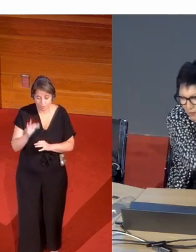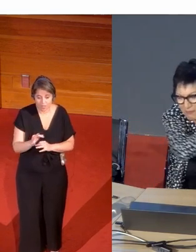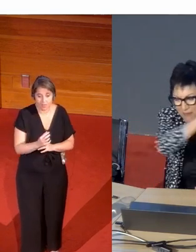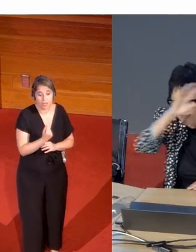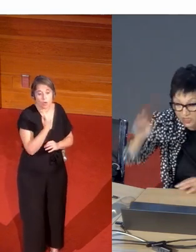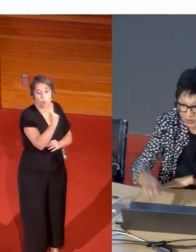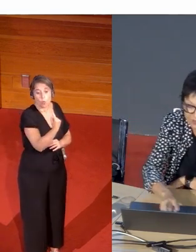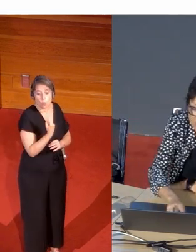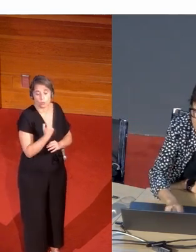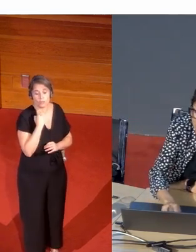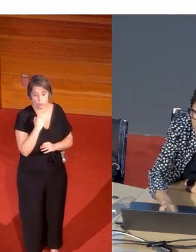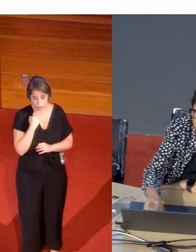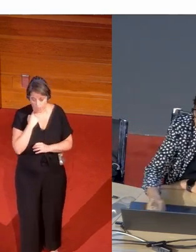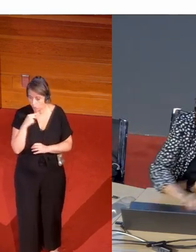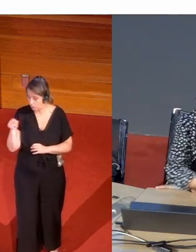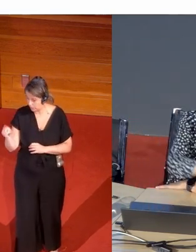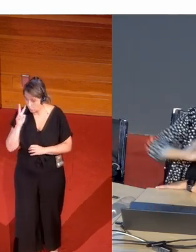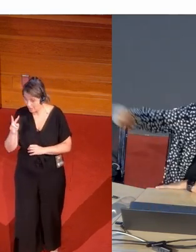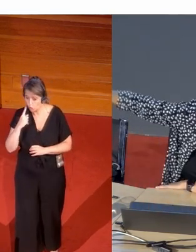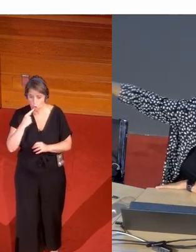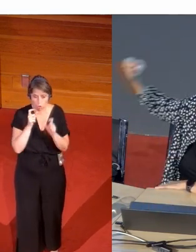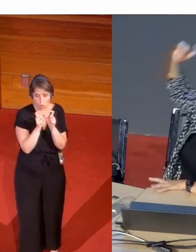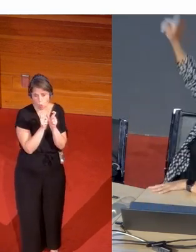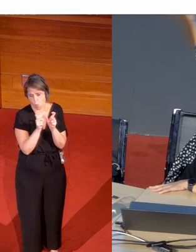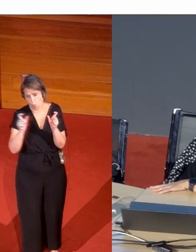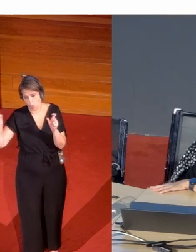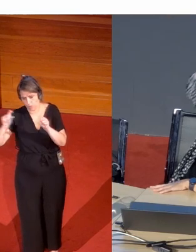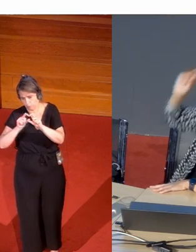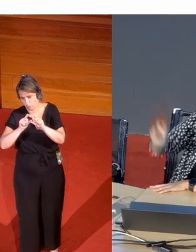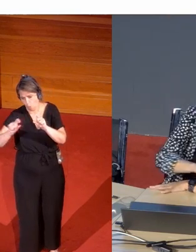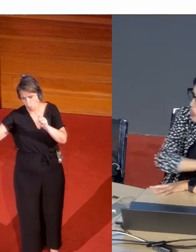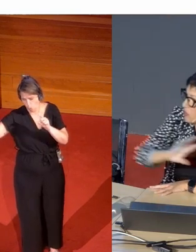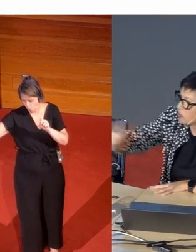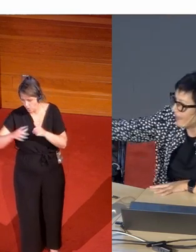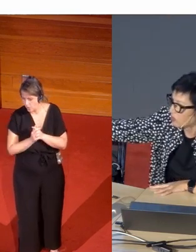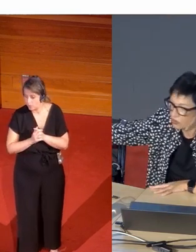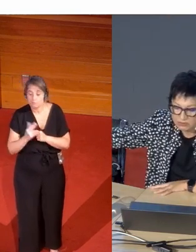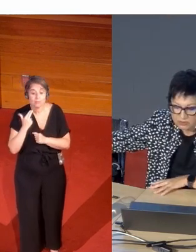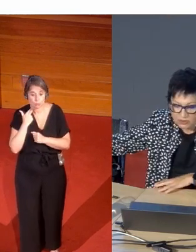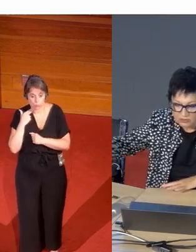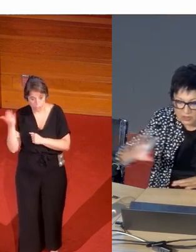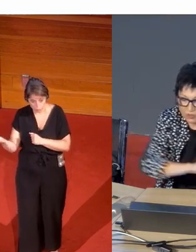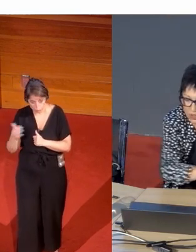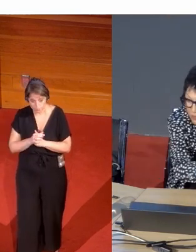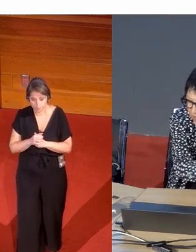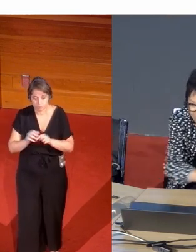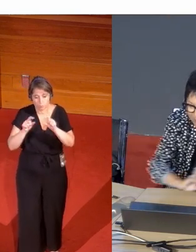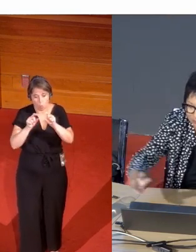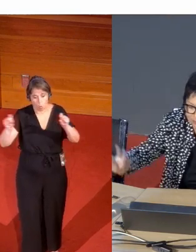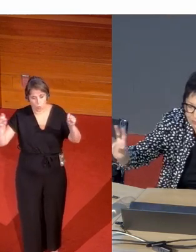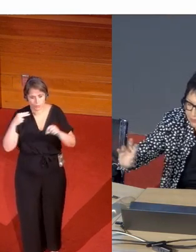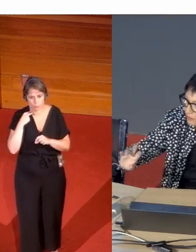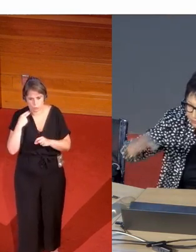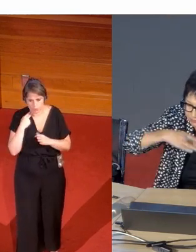circunscripción barrio y efectivamente vemos aquí eh las líneas son los diputados no los